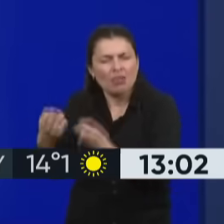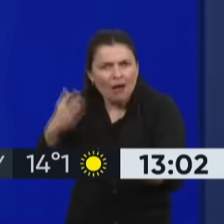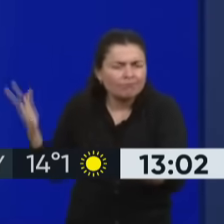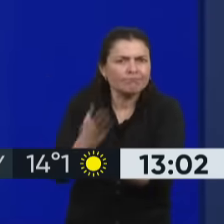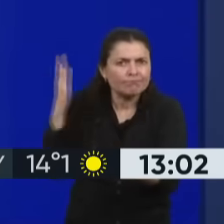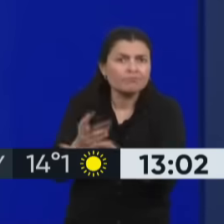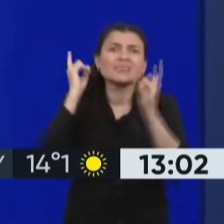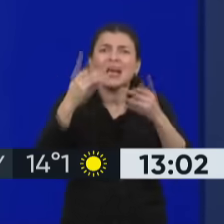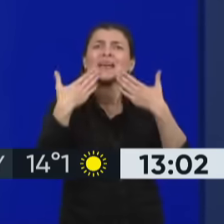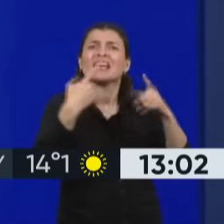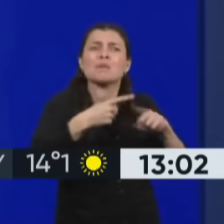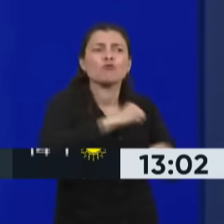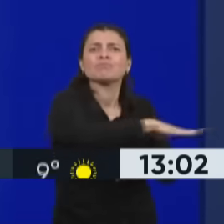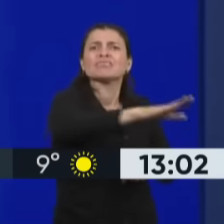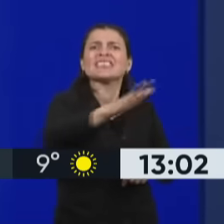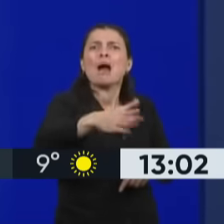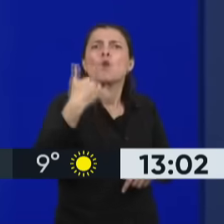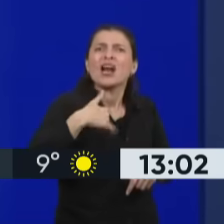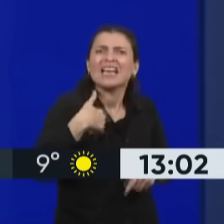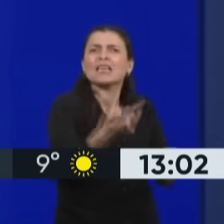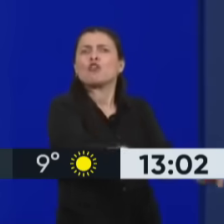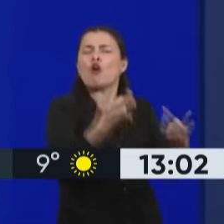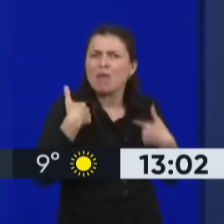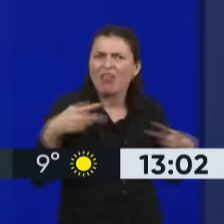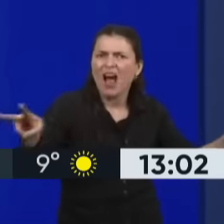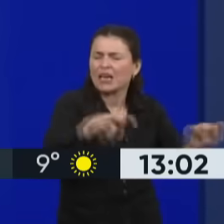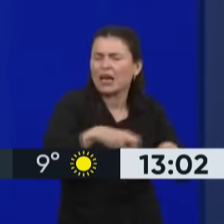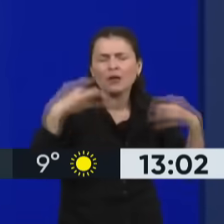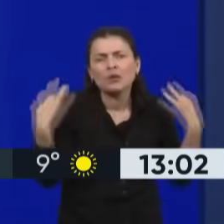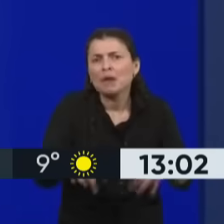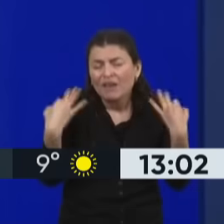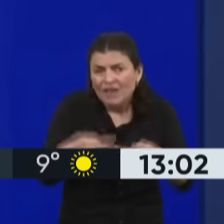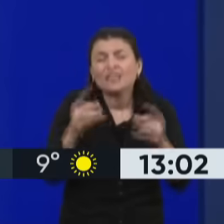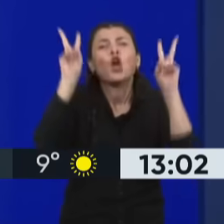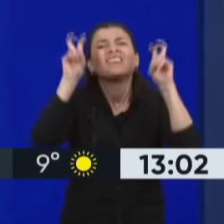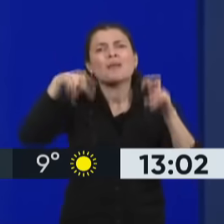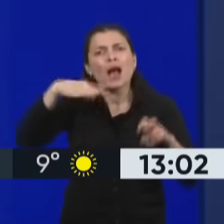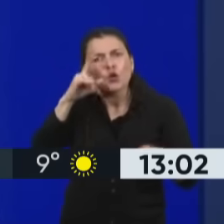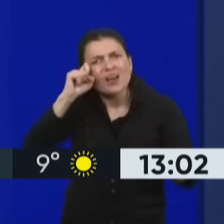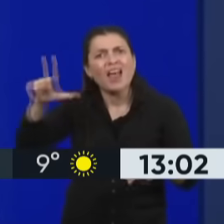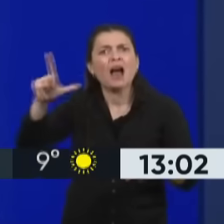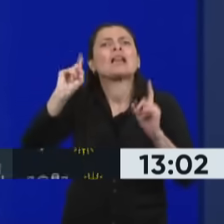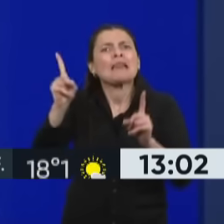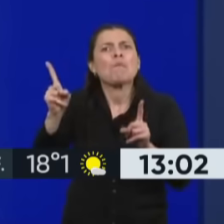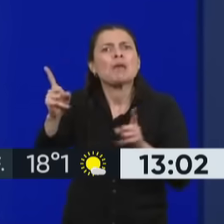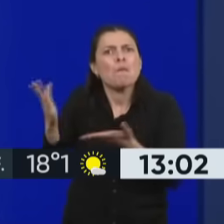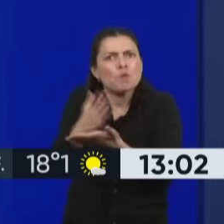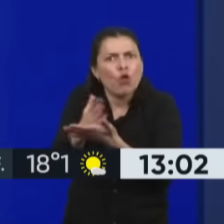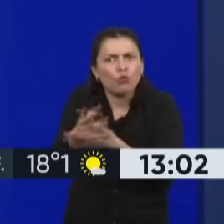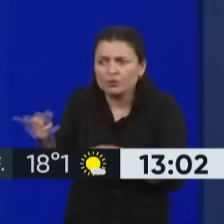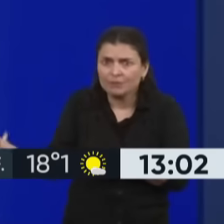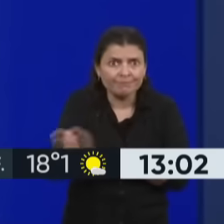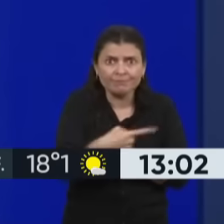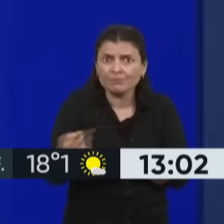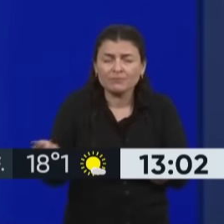campo argentino, ni que hablar de todo lo que tenemos para hacer en materia nuclear. Es decir, que de acá para